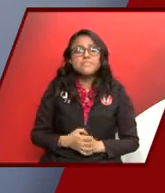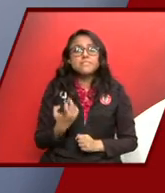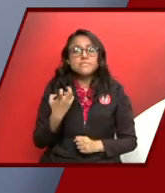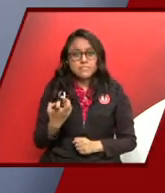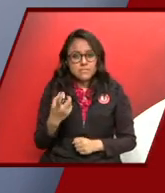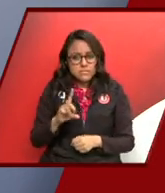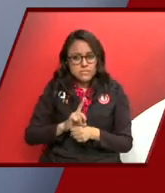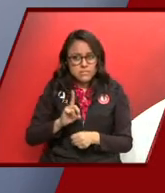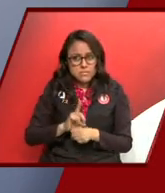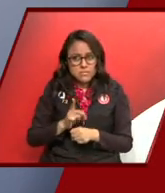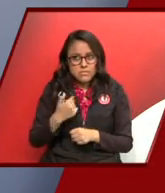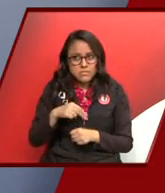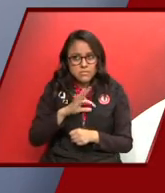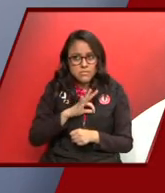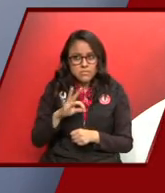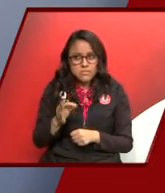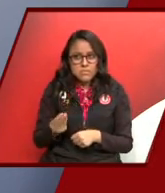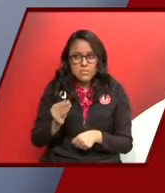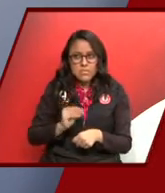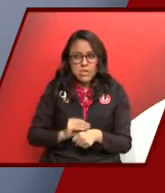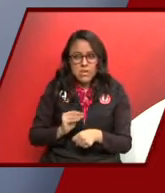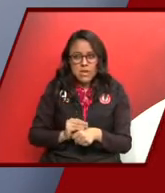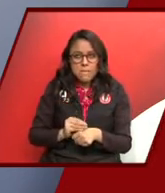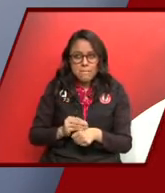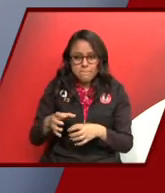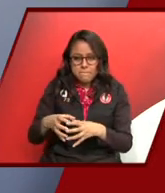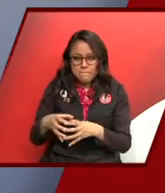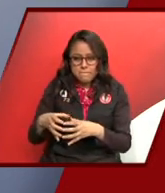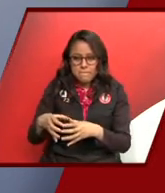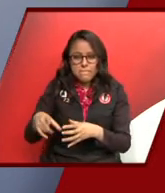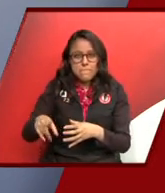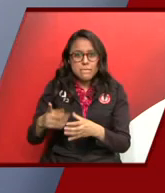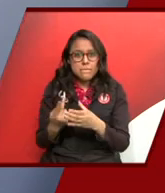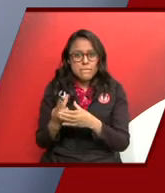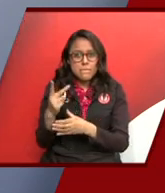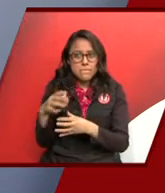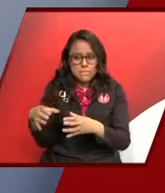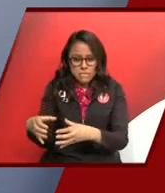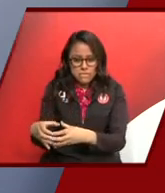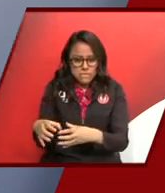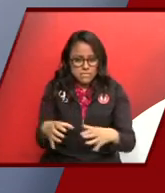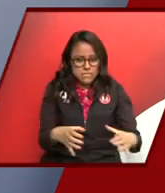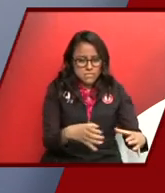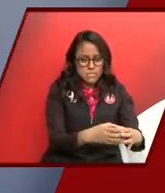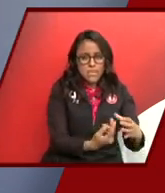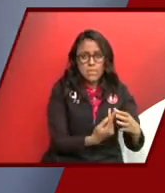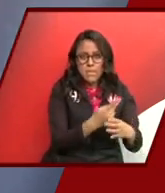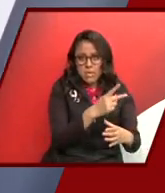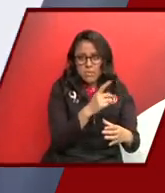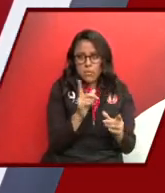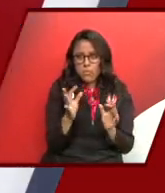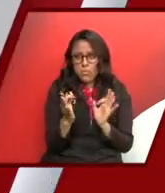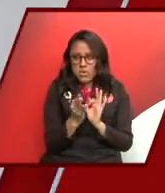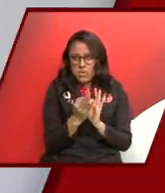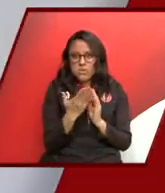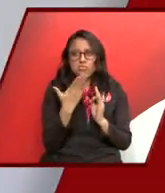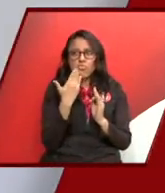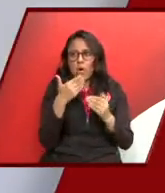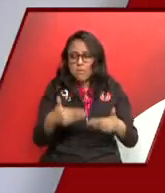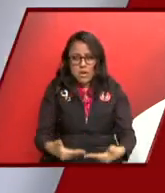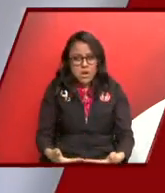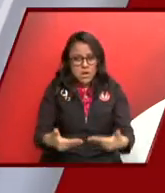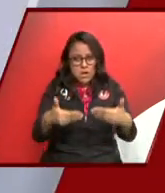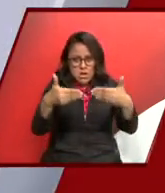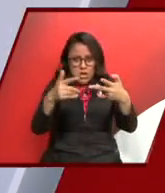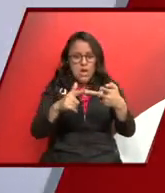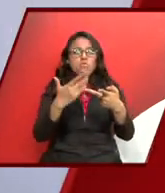día habíamos colocado unos macetones, porque somos de las pocas calles que están sin reja